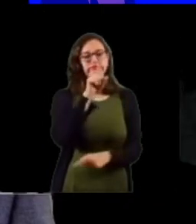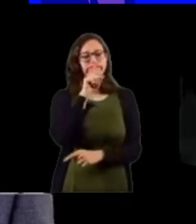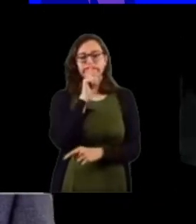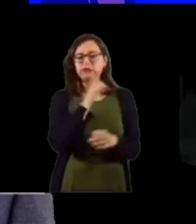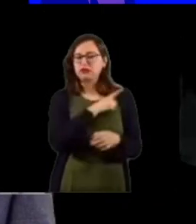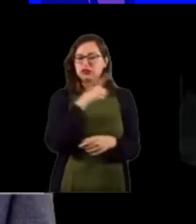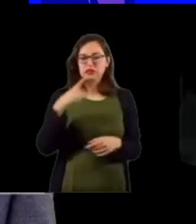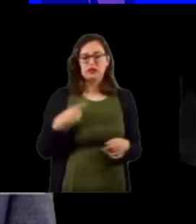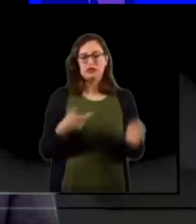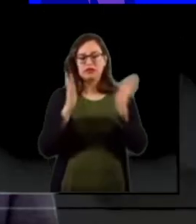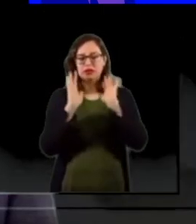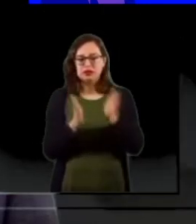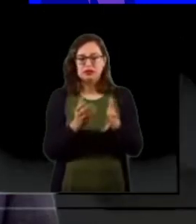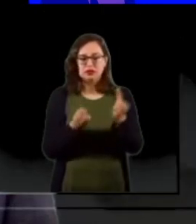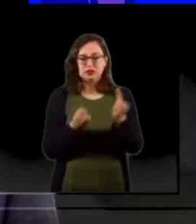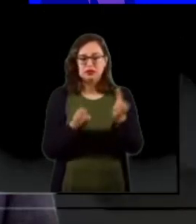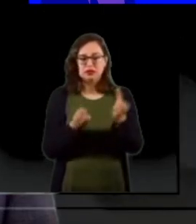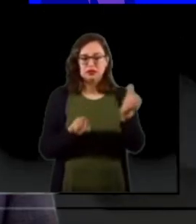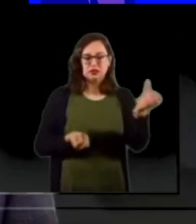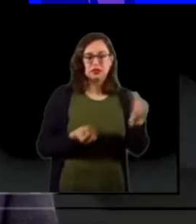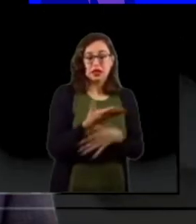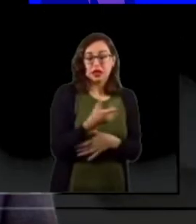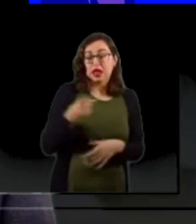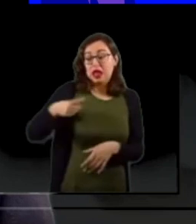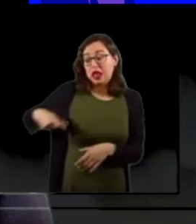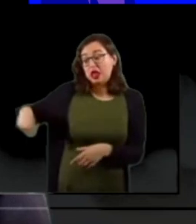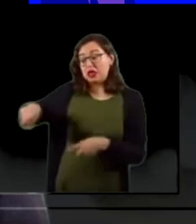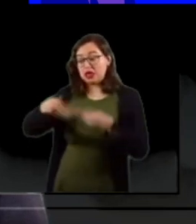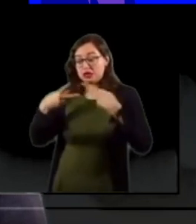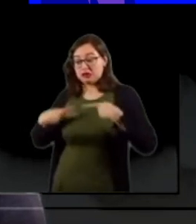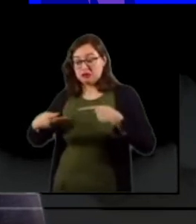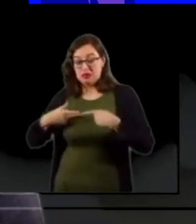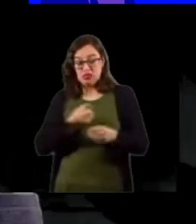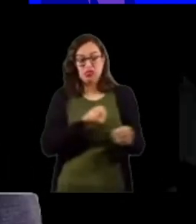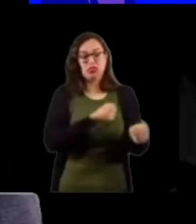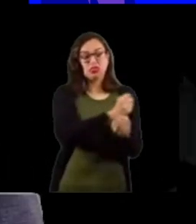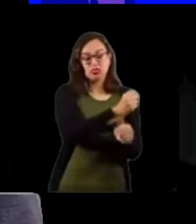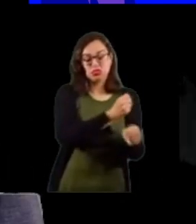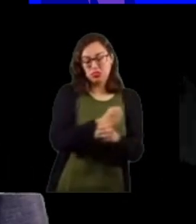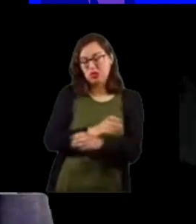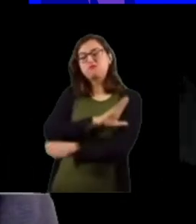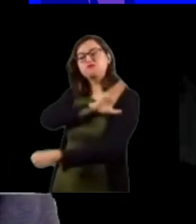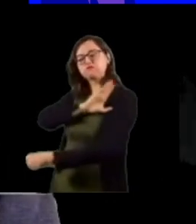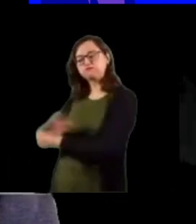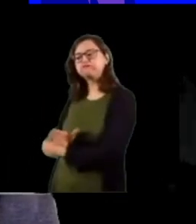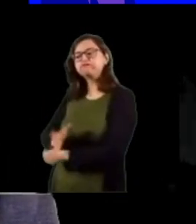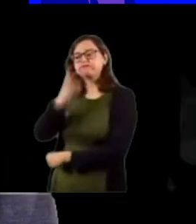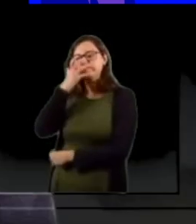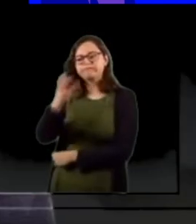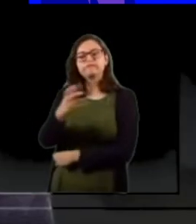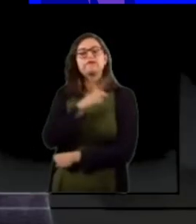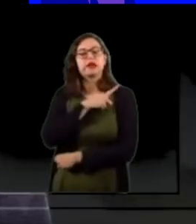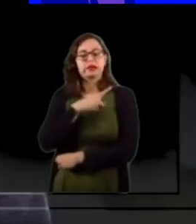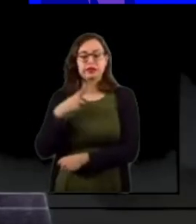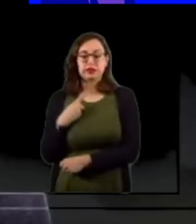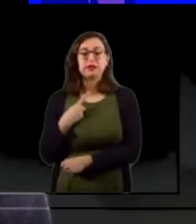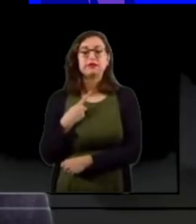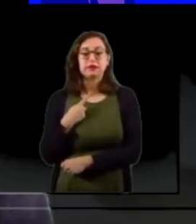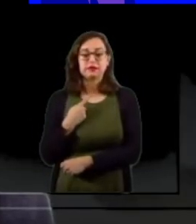de inmediato. Y los torturadores deben de ser castigados. Esta es una